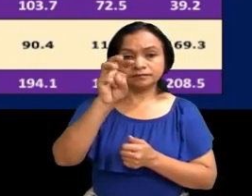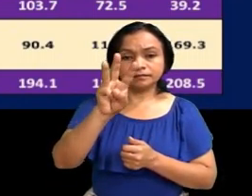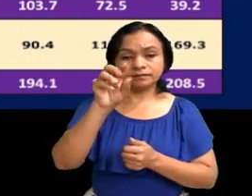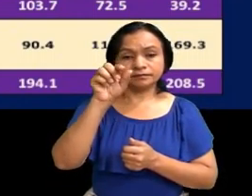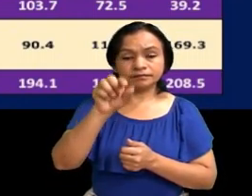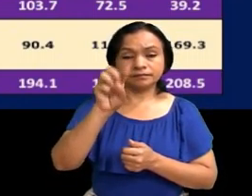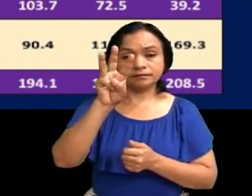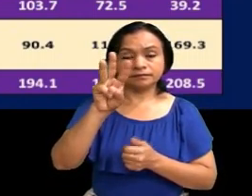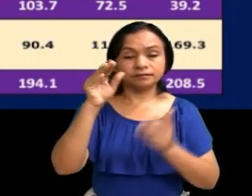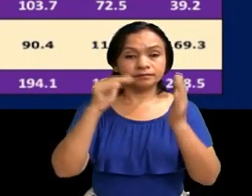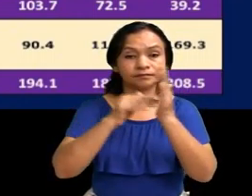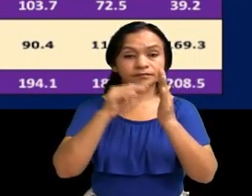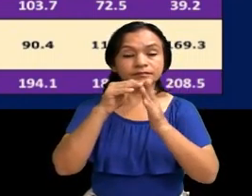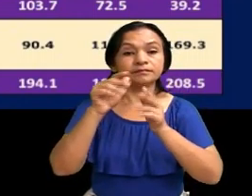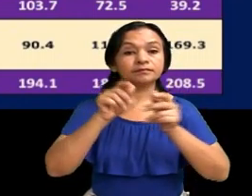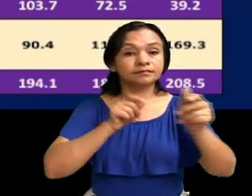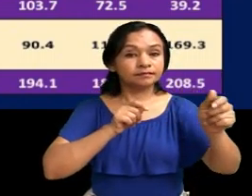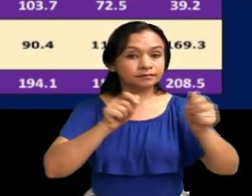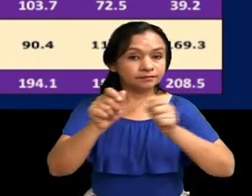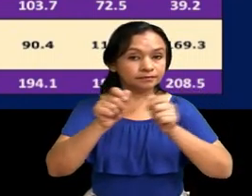863.3 millones de dólares.